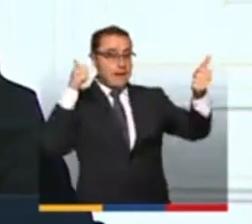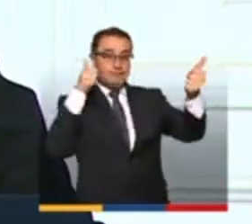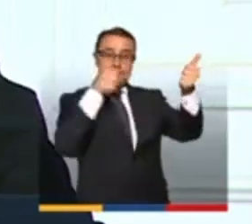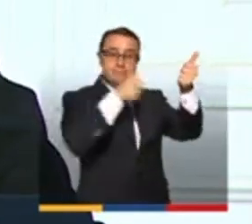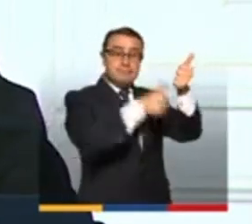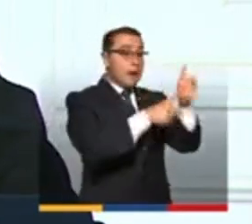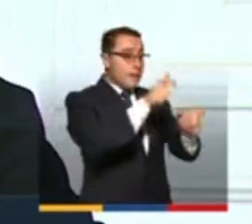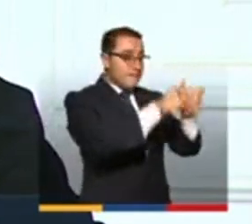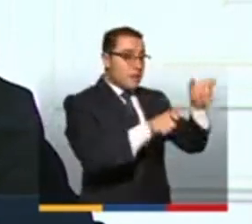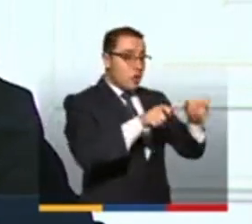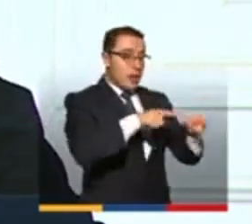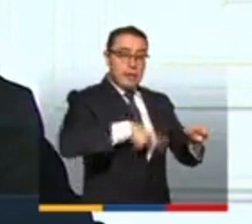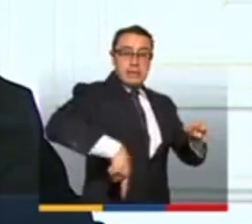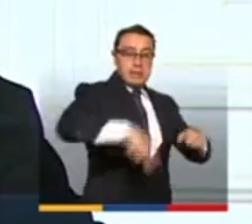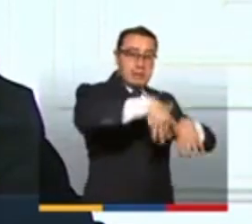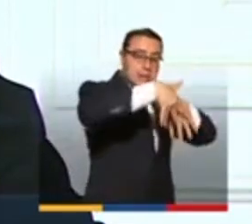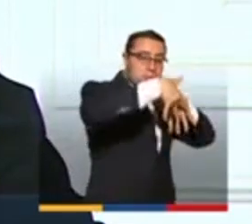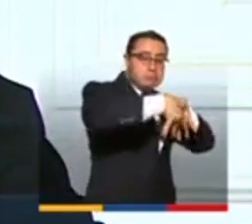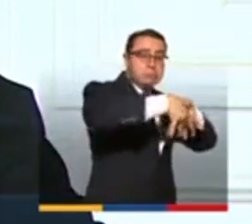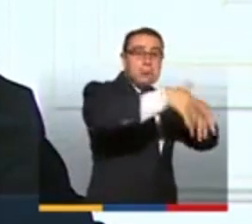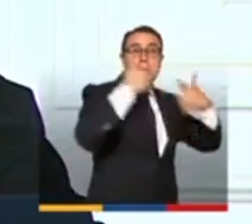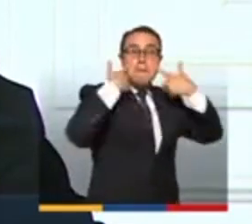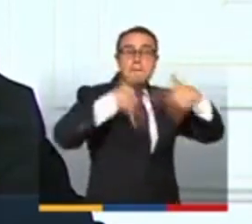que están recorriendo esa ruta de la muerte.